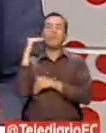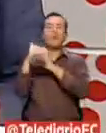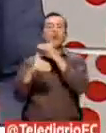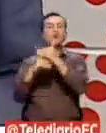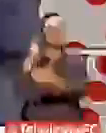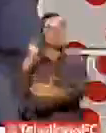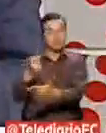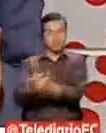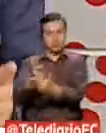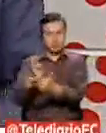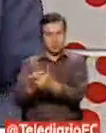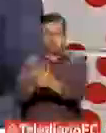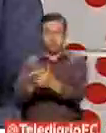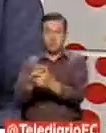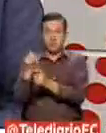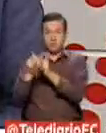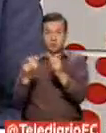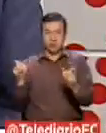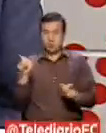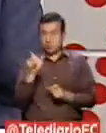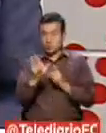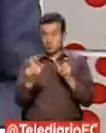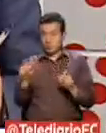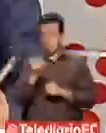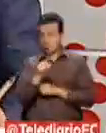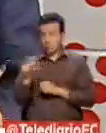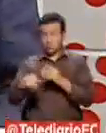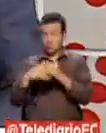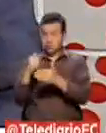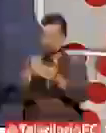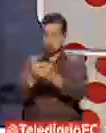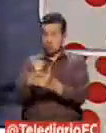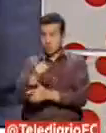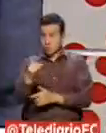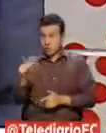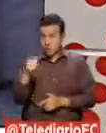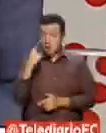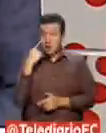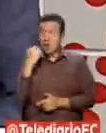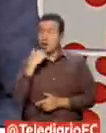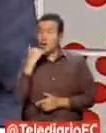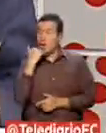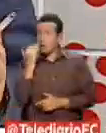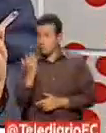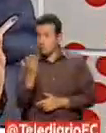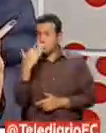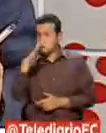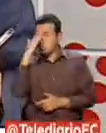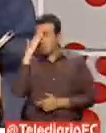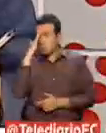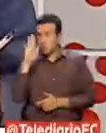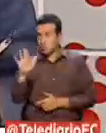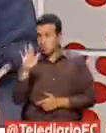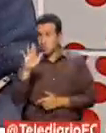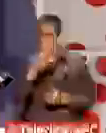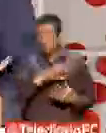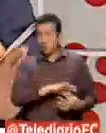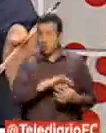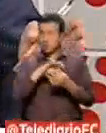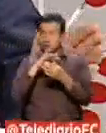compra y los actores involucrados en este proceso, ¿tienen alguna relación, hay indicios de relación